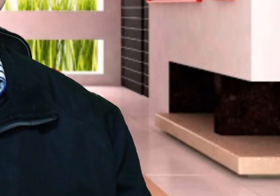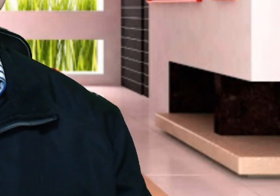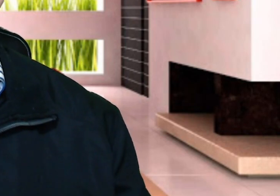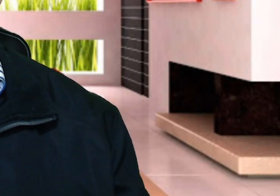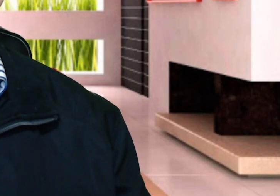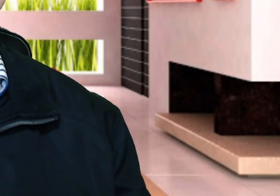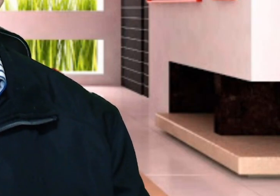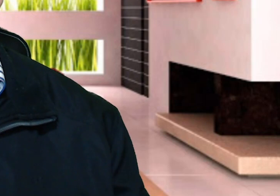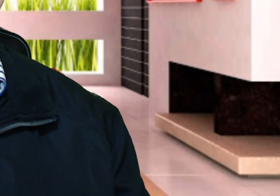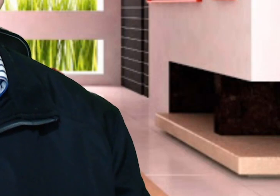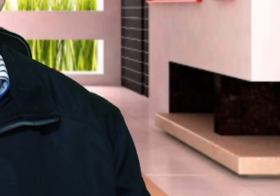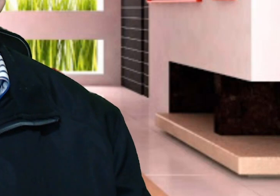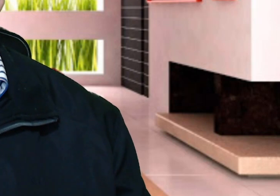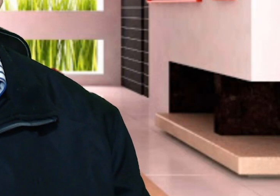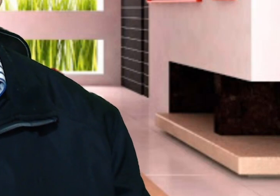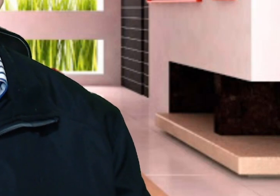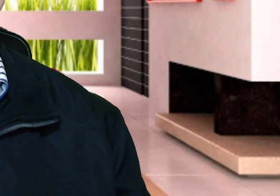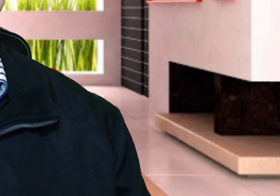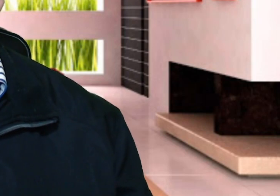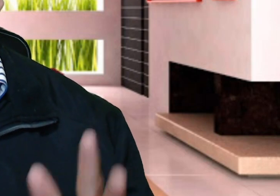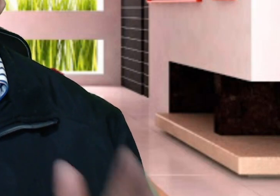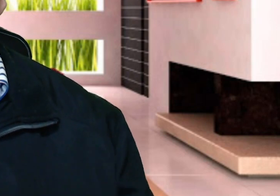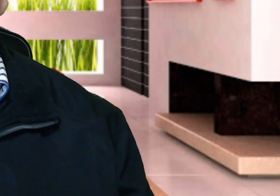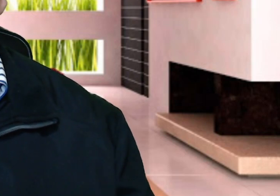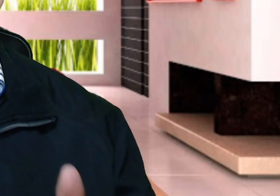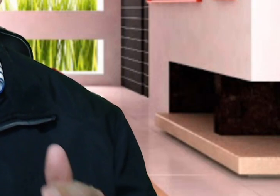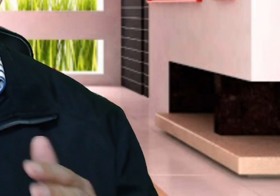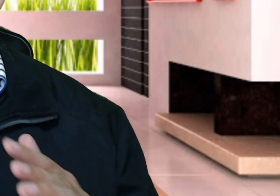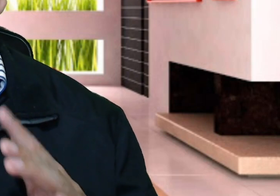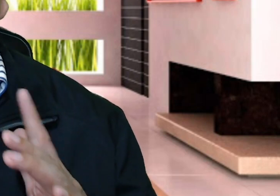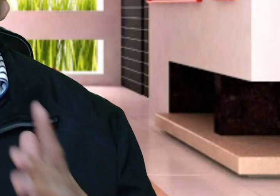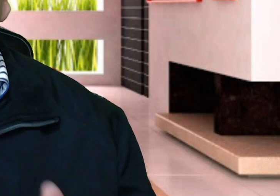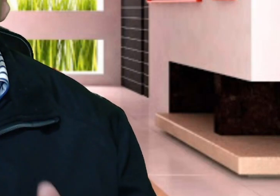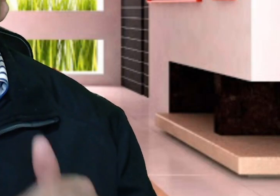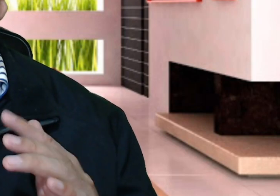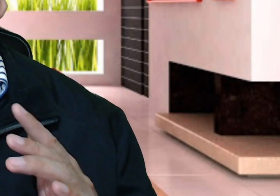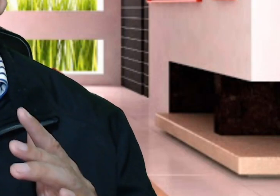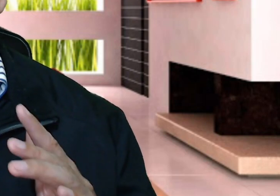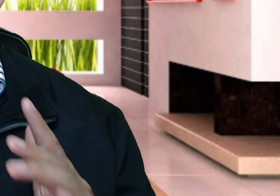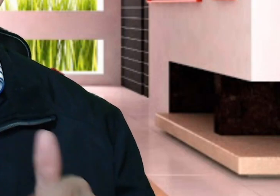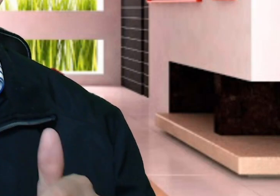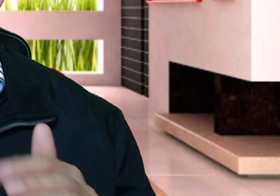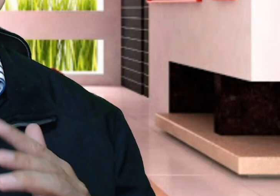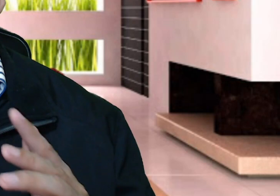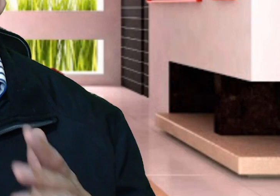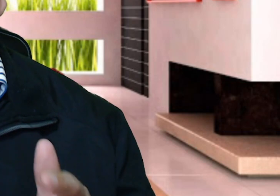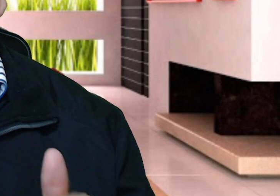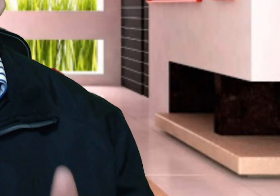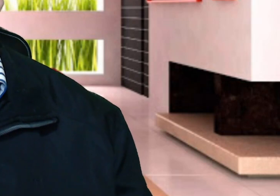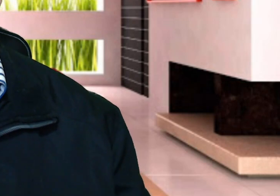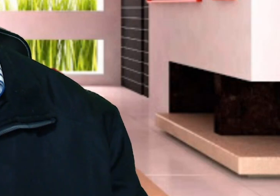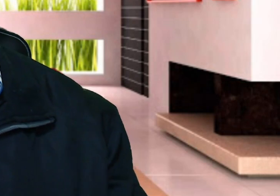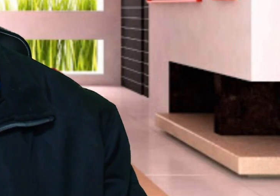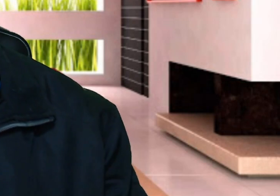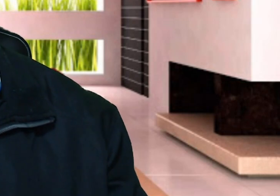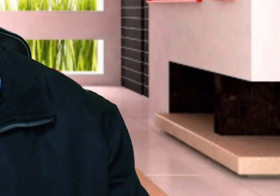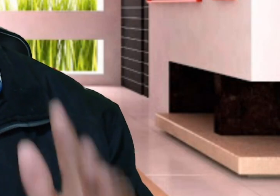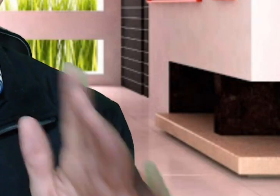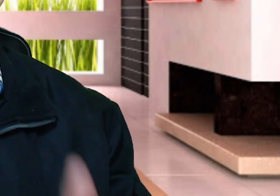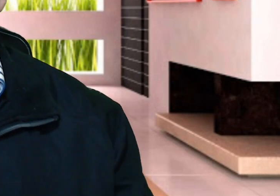Amigos y amigas, como ustedes recuerdan, Alonso Ancira, dueño de Hornos de México, está siendo juzgado por el Estado mexicano por corrupción,